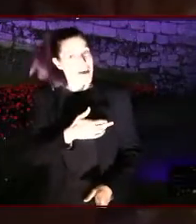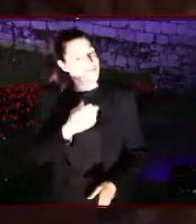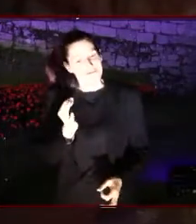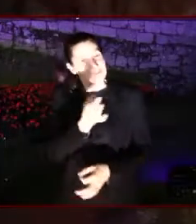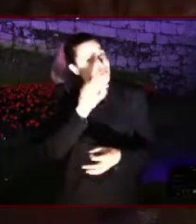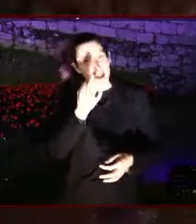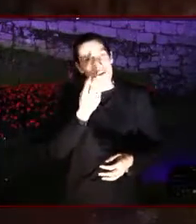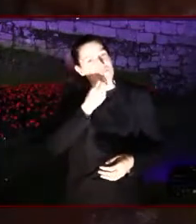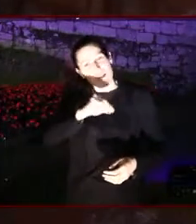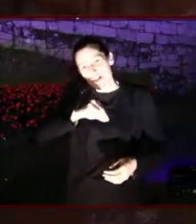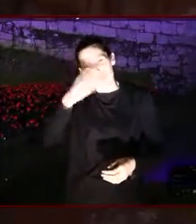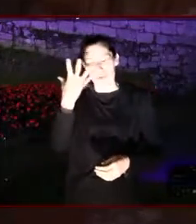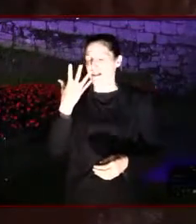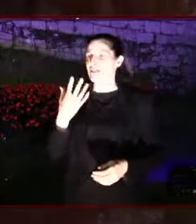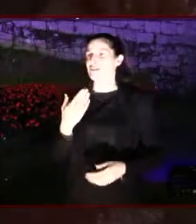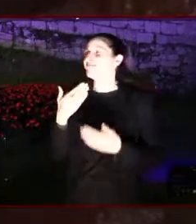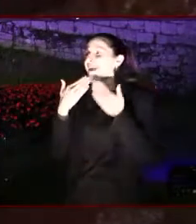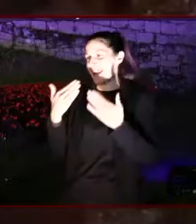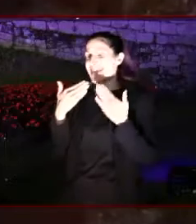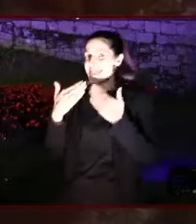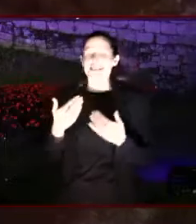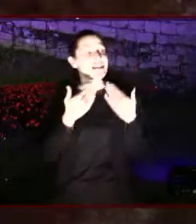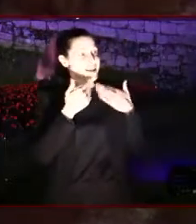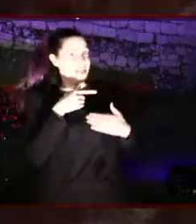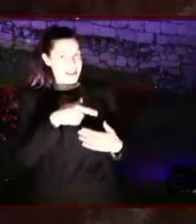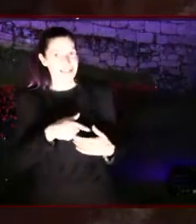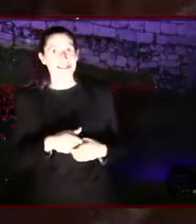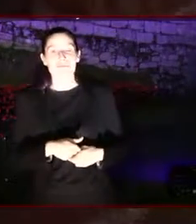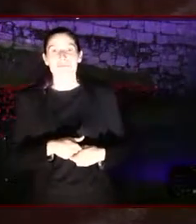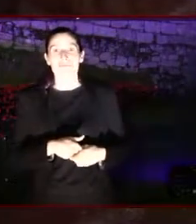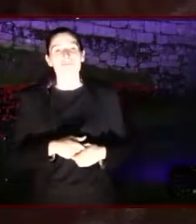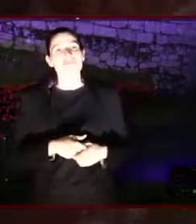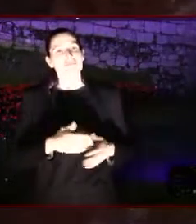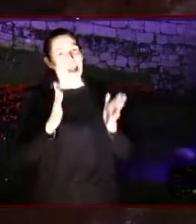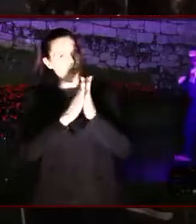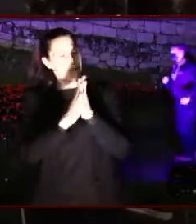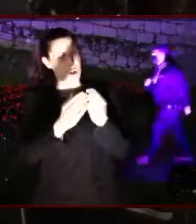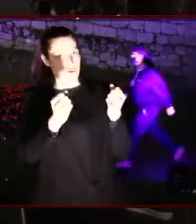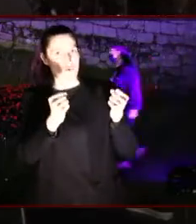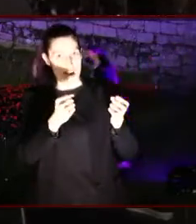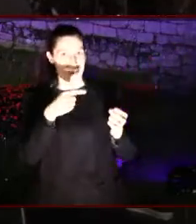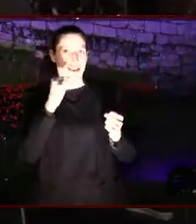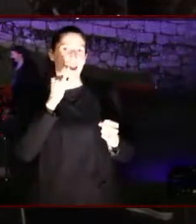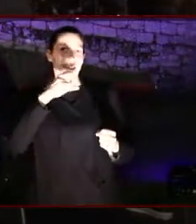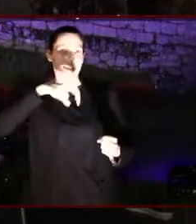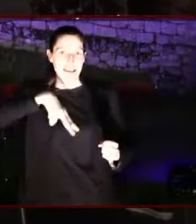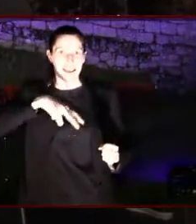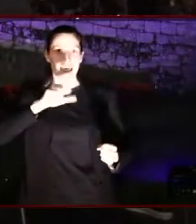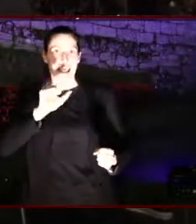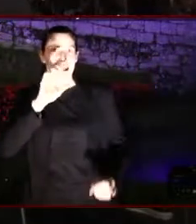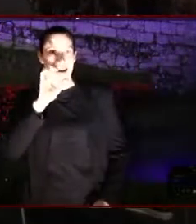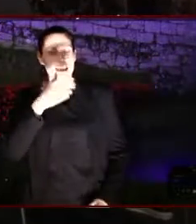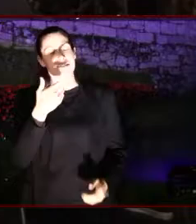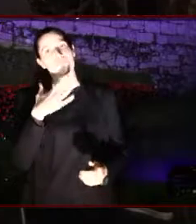estupendo. Seguro que sí. Gracias. Muchísimas gracias. Un fortísimo aplauso para Inés, por favor.